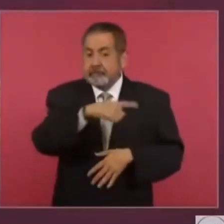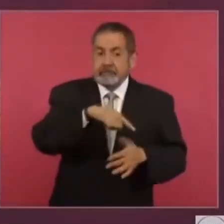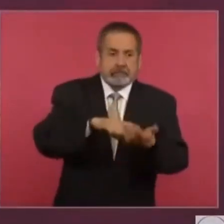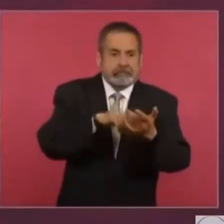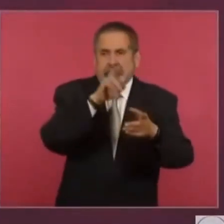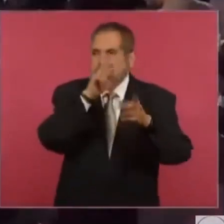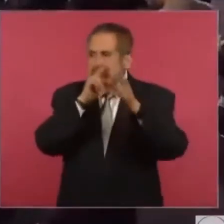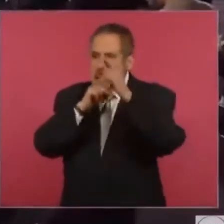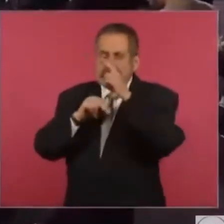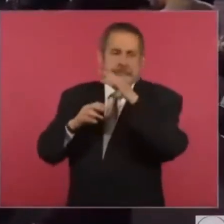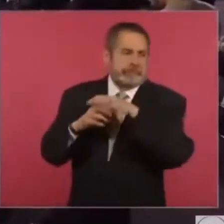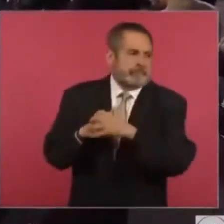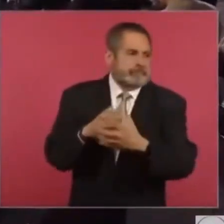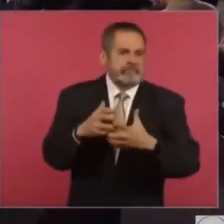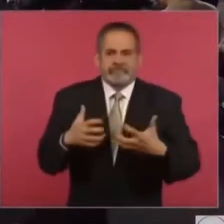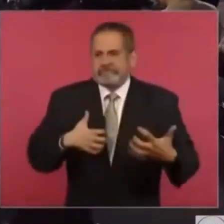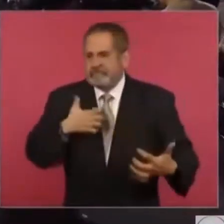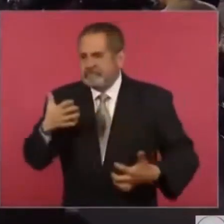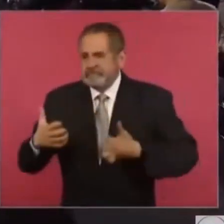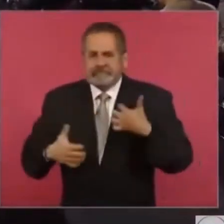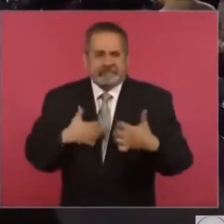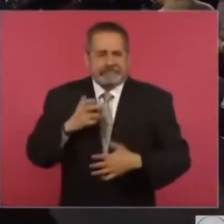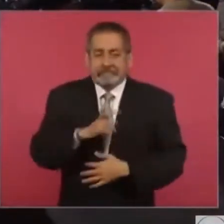desesperación, de ansiedad